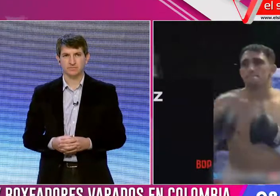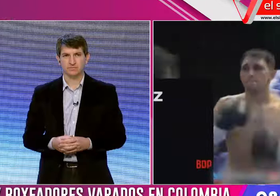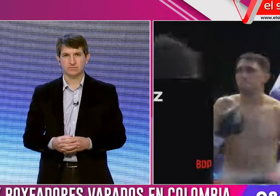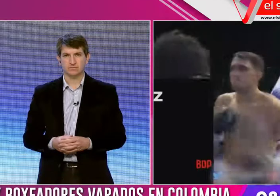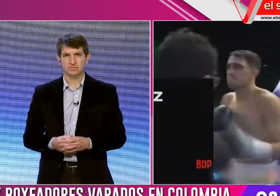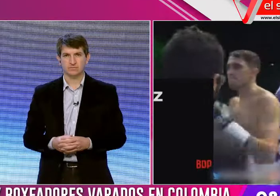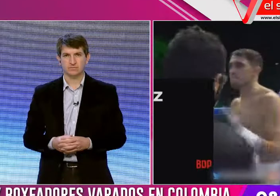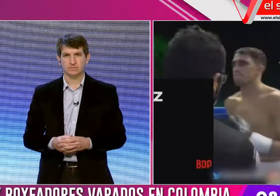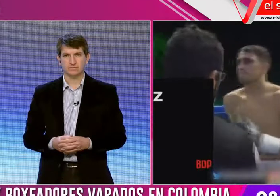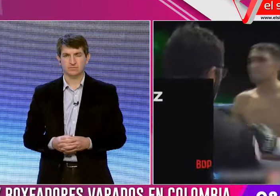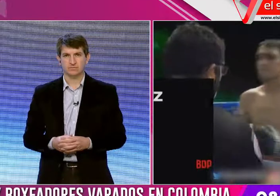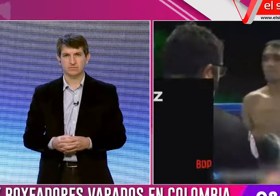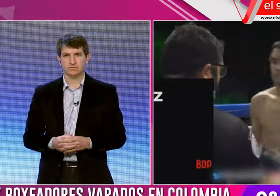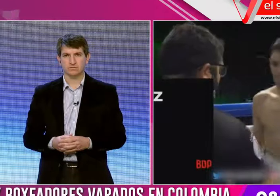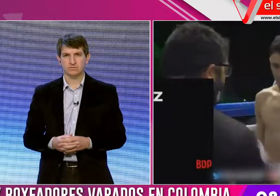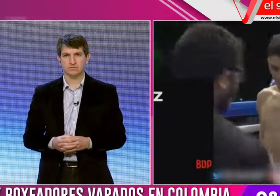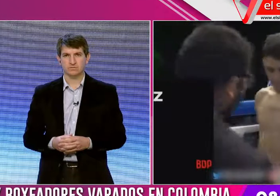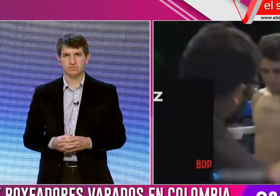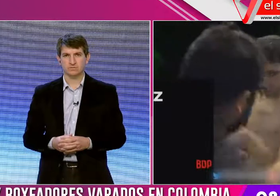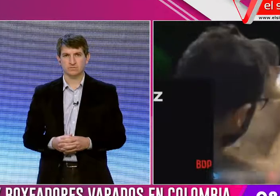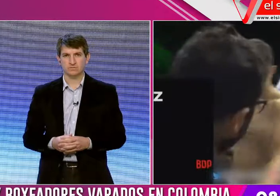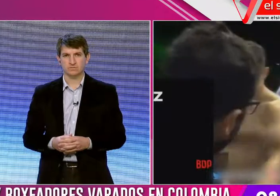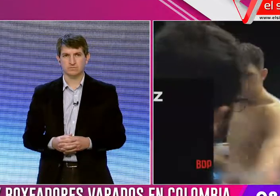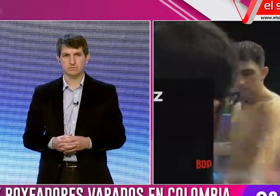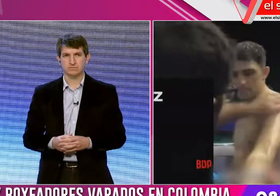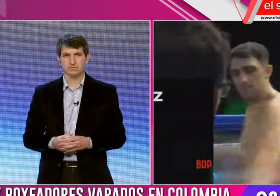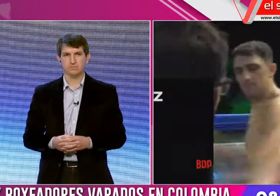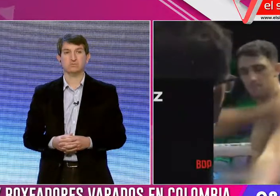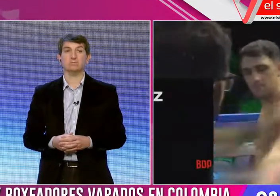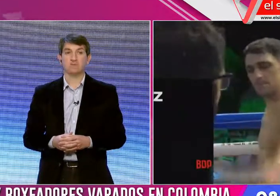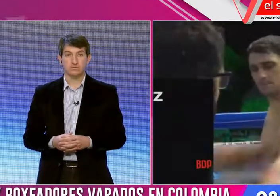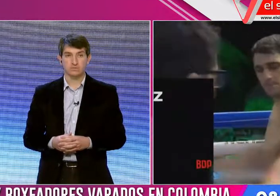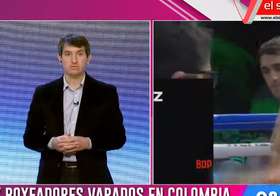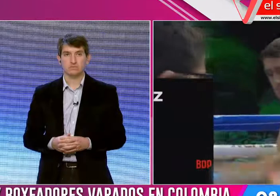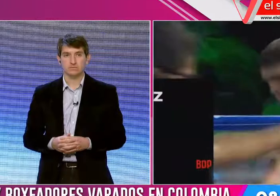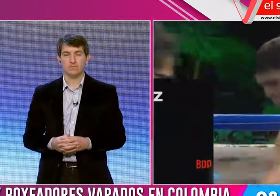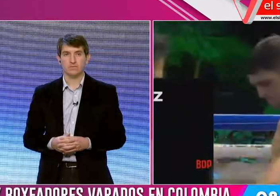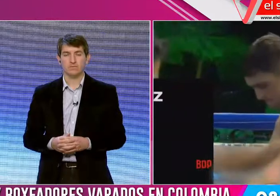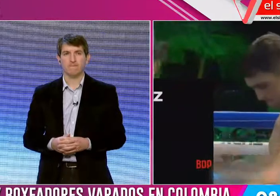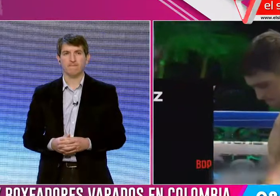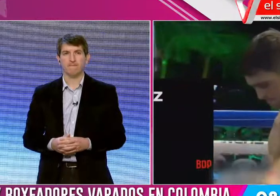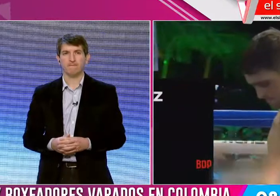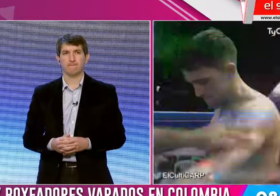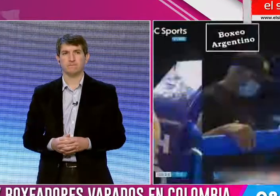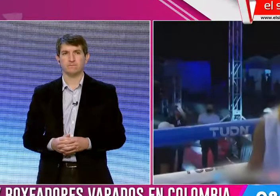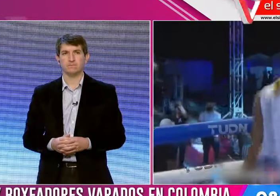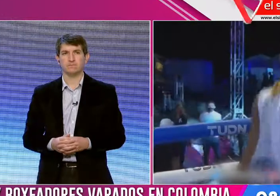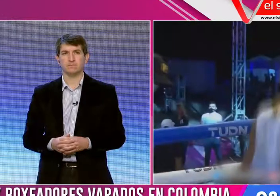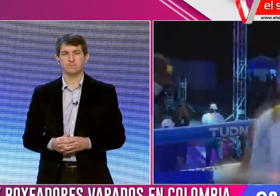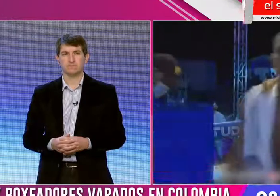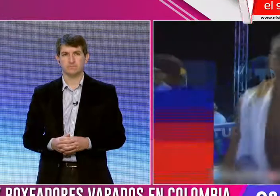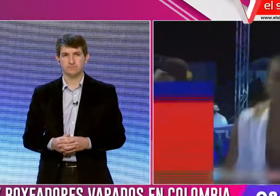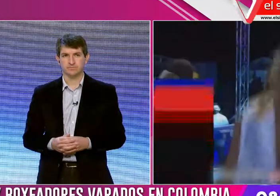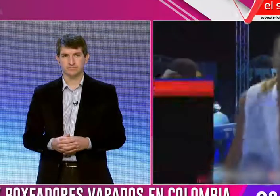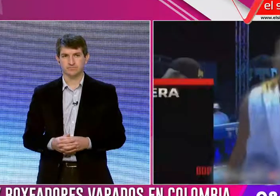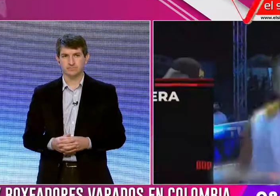Así es el tema. Por suerte pudimos volver y nos recibieron en el hotel, pero ya se nos empieza a complicar, ¿eh? Uh-huh. Estamos